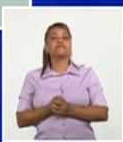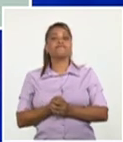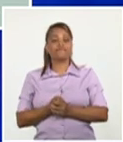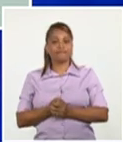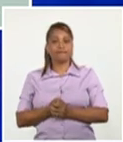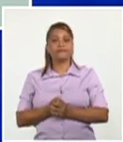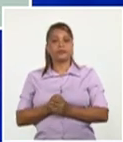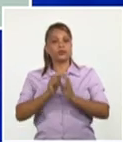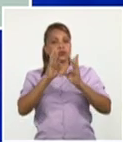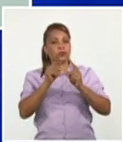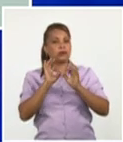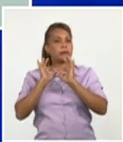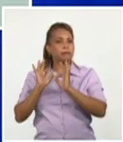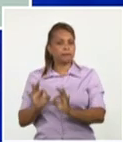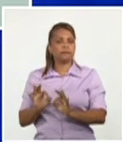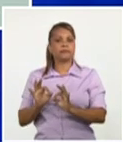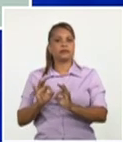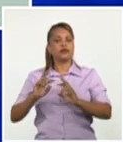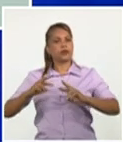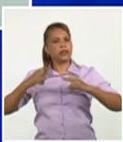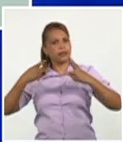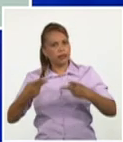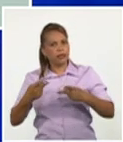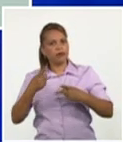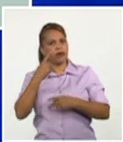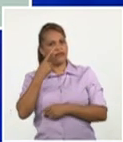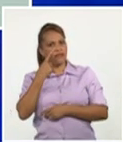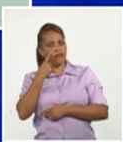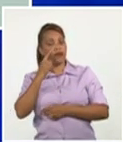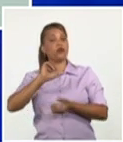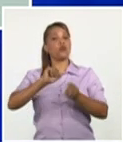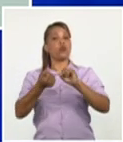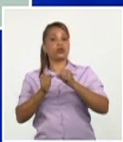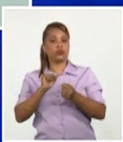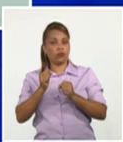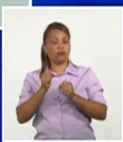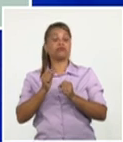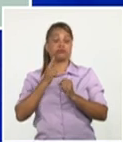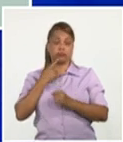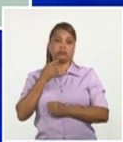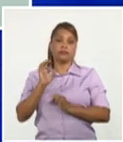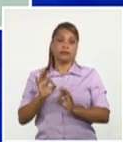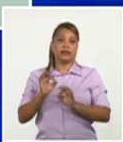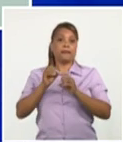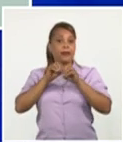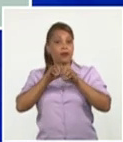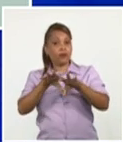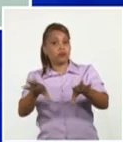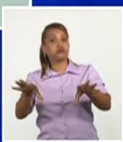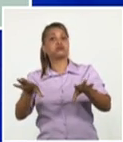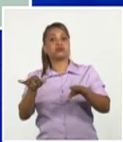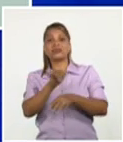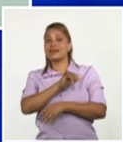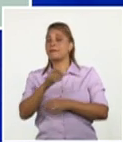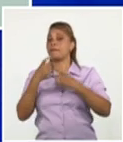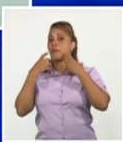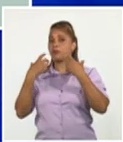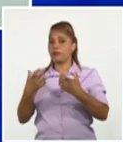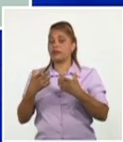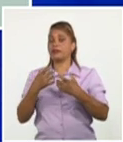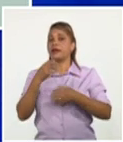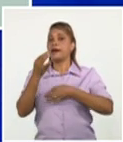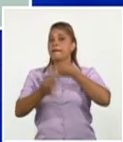número, que reitero, traduce una transmisión importante. Incluso estamos hablando